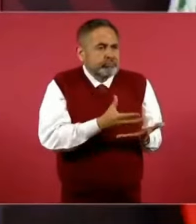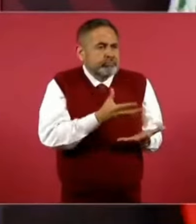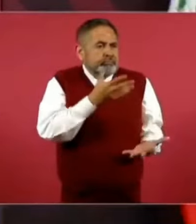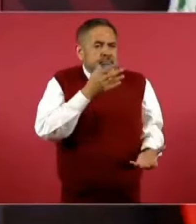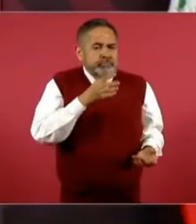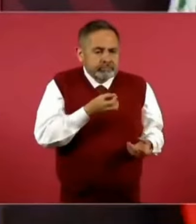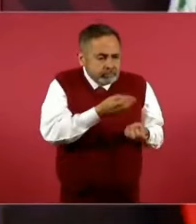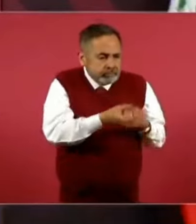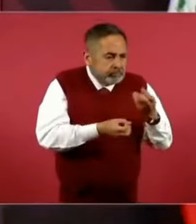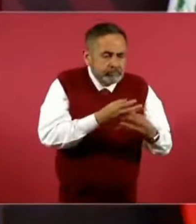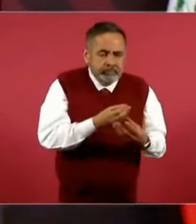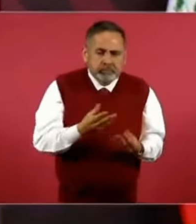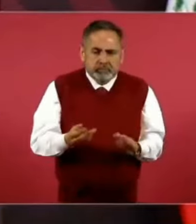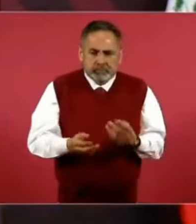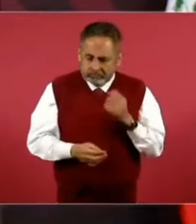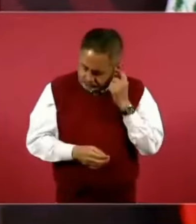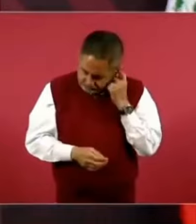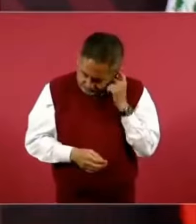prebendas.